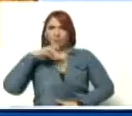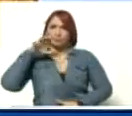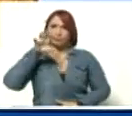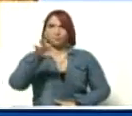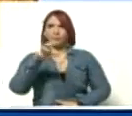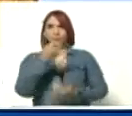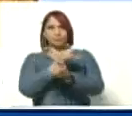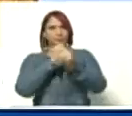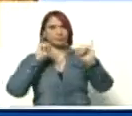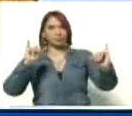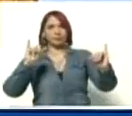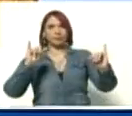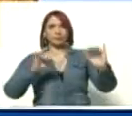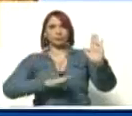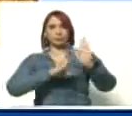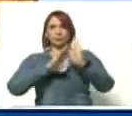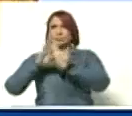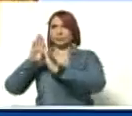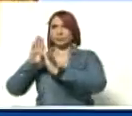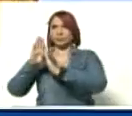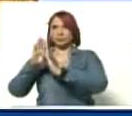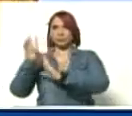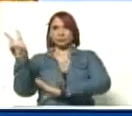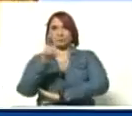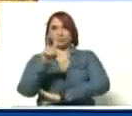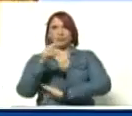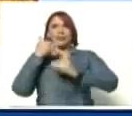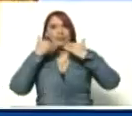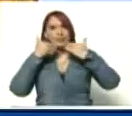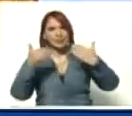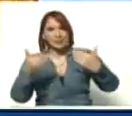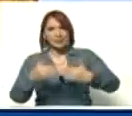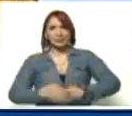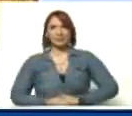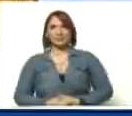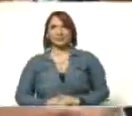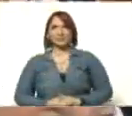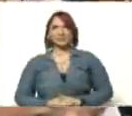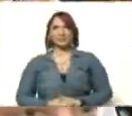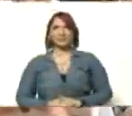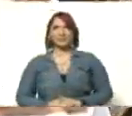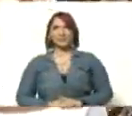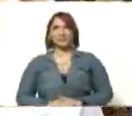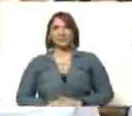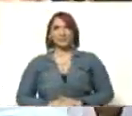de independencia y de crecimiento de Venezuela. Muchísimas gracias para todos.